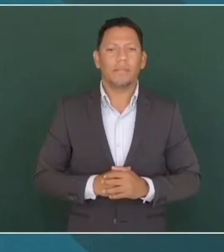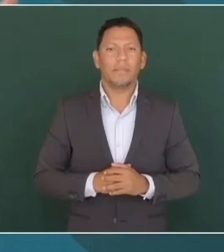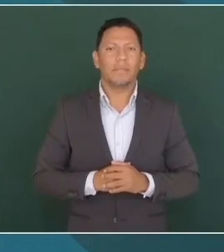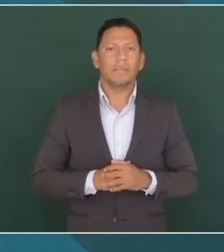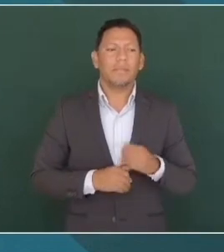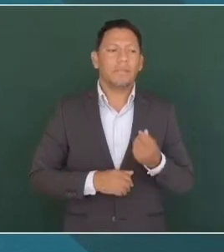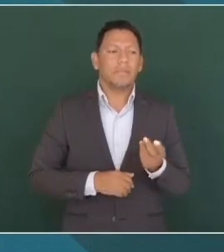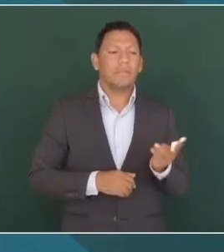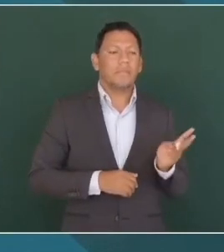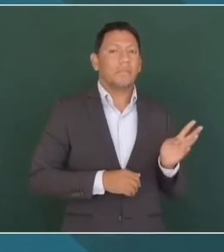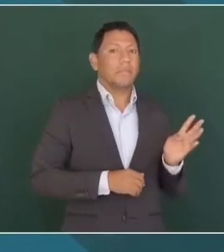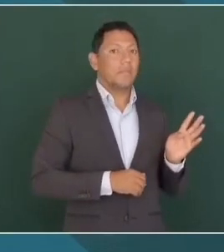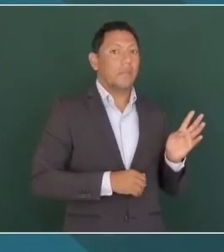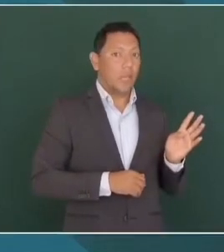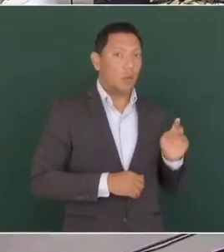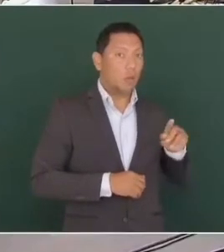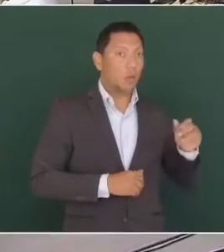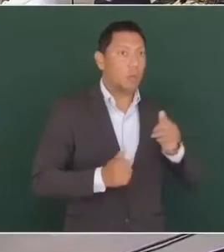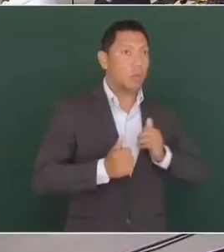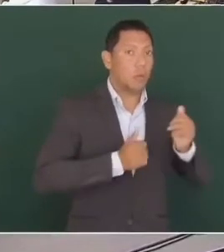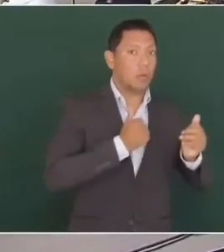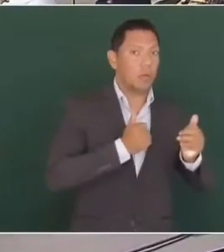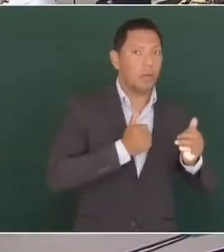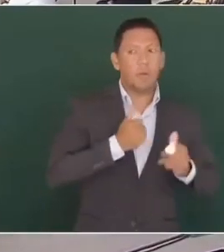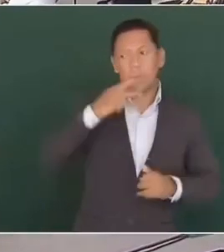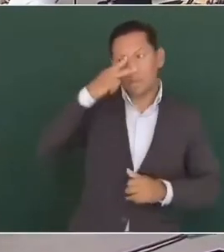están bien con el pueblo de México,